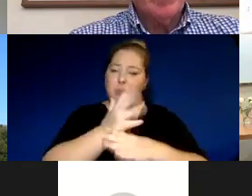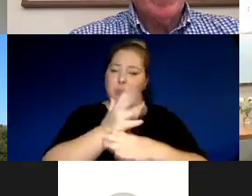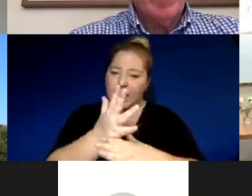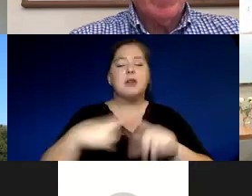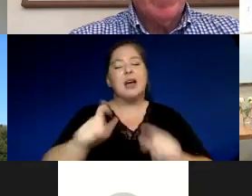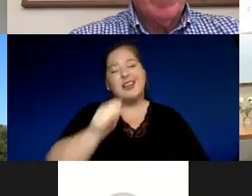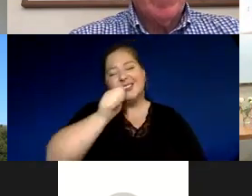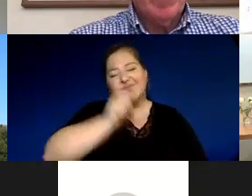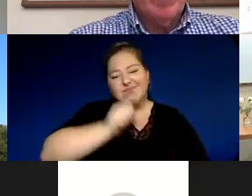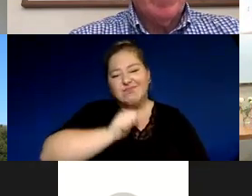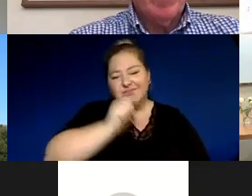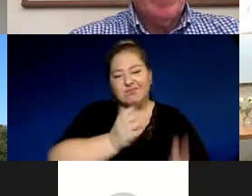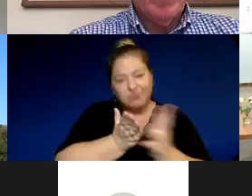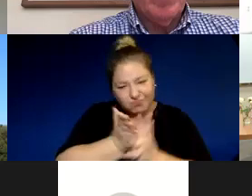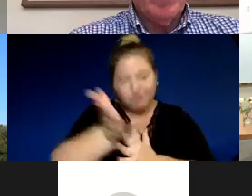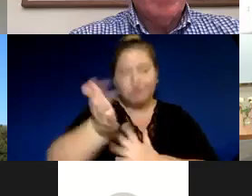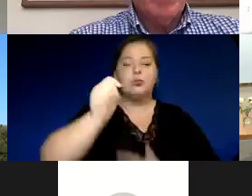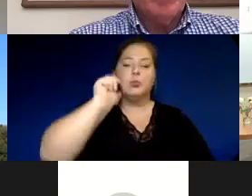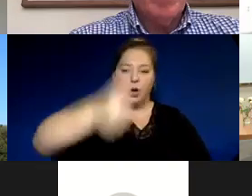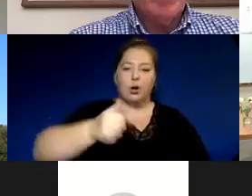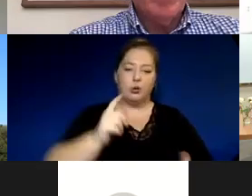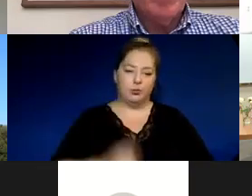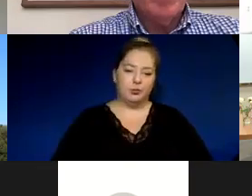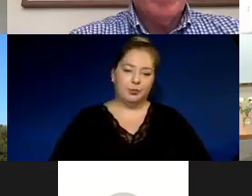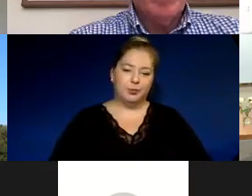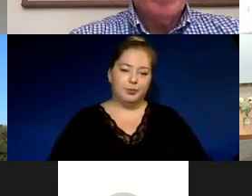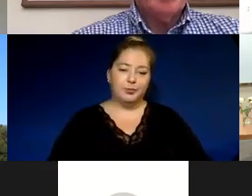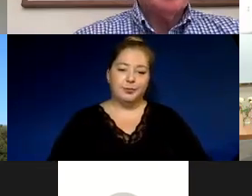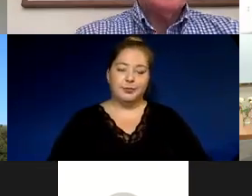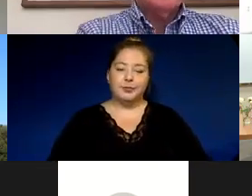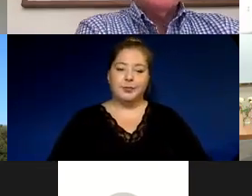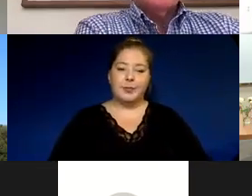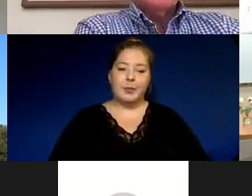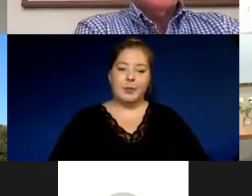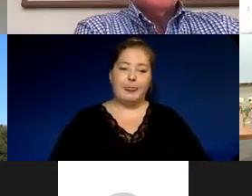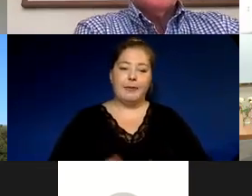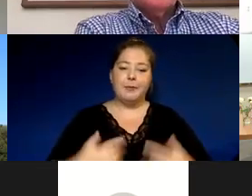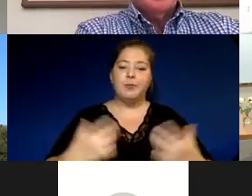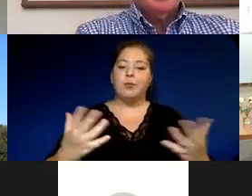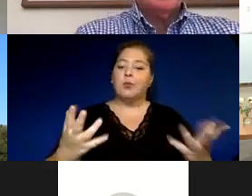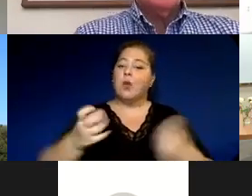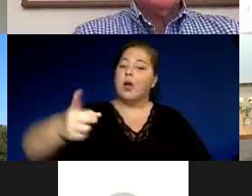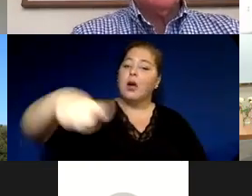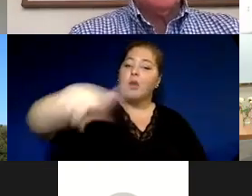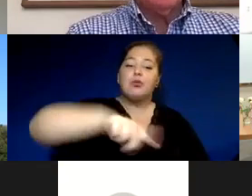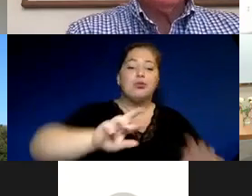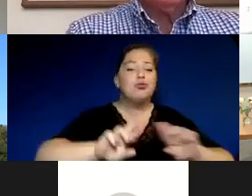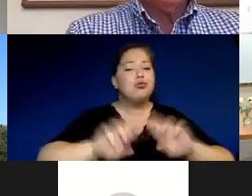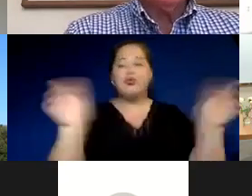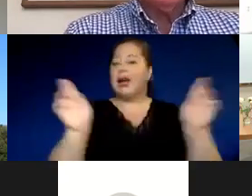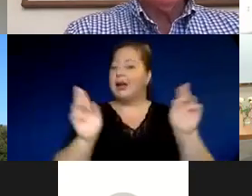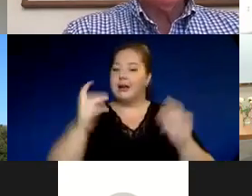presente o que no se empeoren las cosas esta tarde, pero bueno, estaremos listos para hacer lo necesario